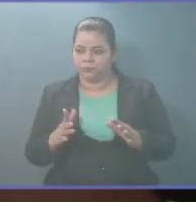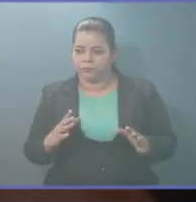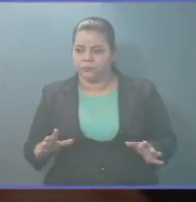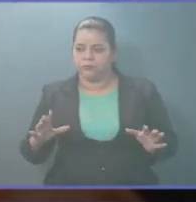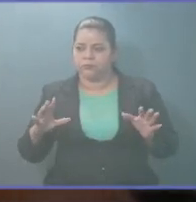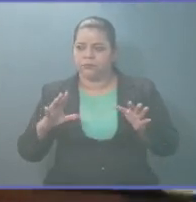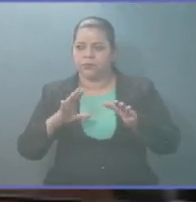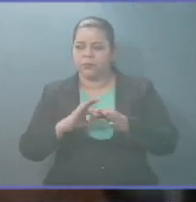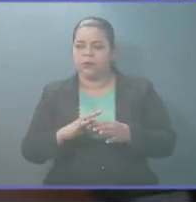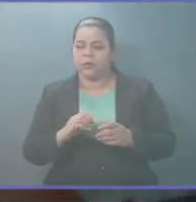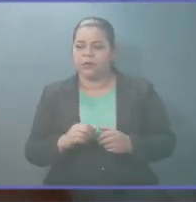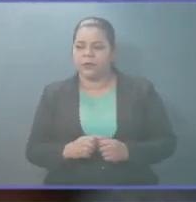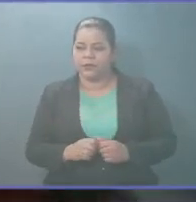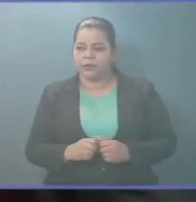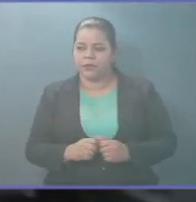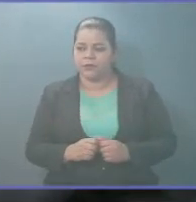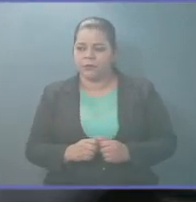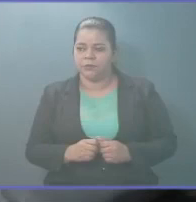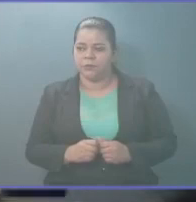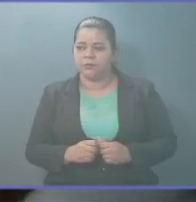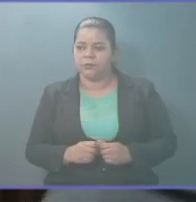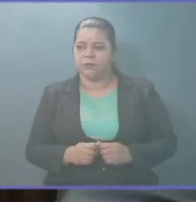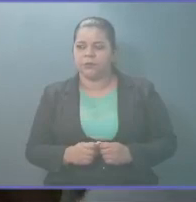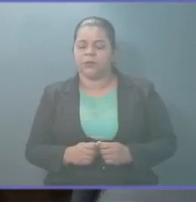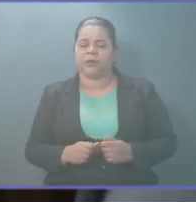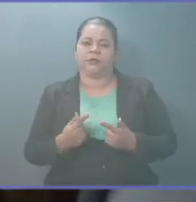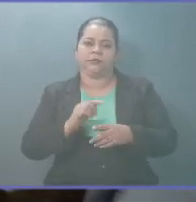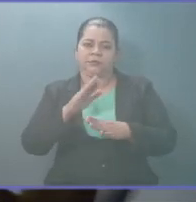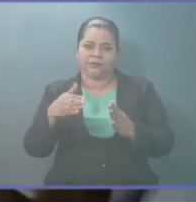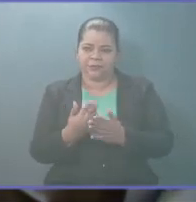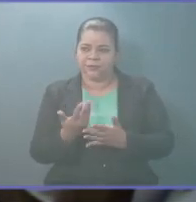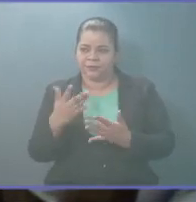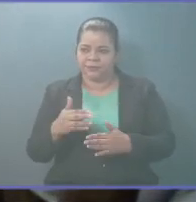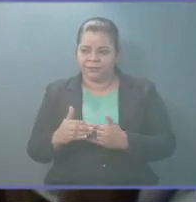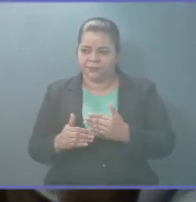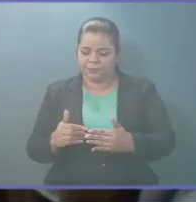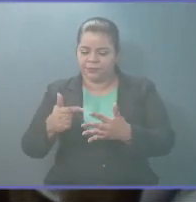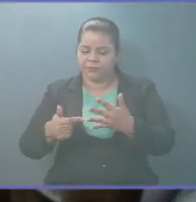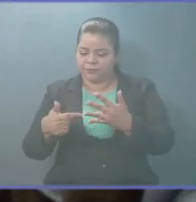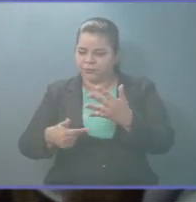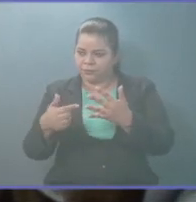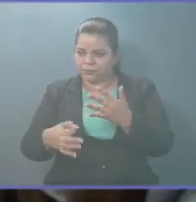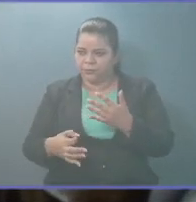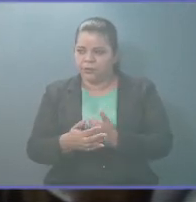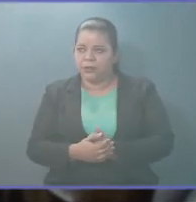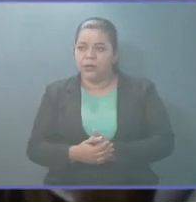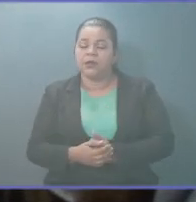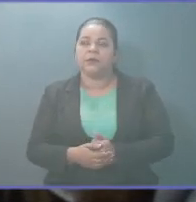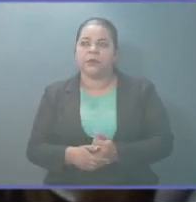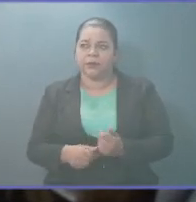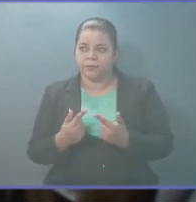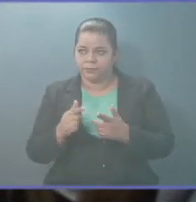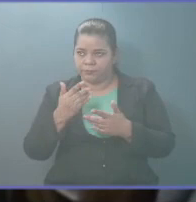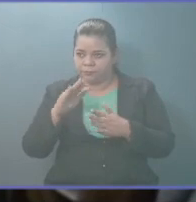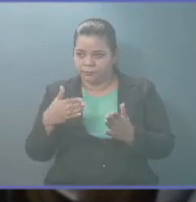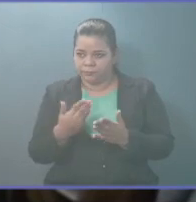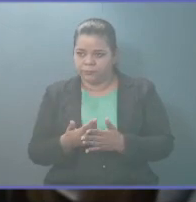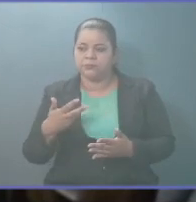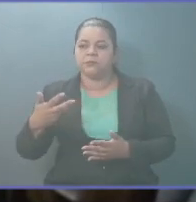discapacidad, que llegamos al tribunal. Pero llegar al tribunal nos va a generar un coste